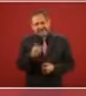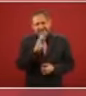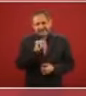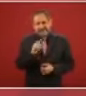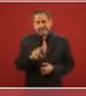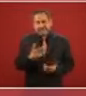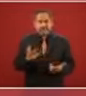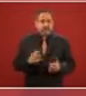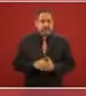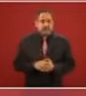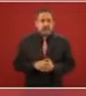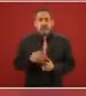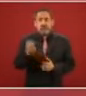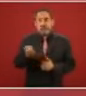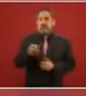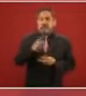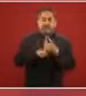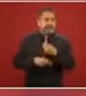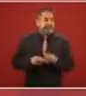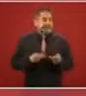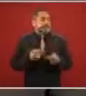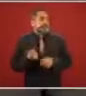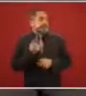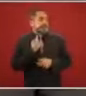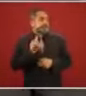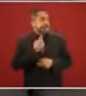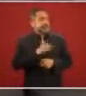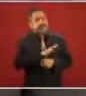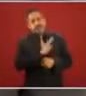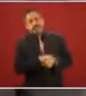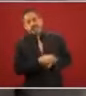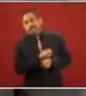son crímenes que tienen que ver